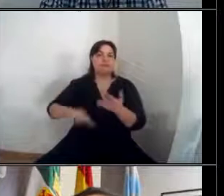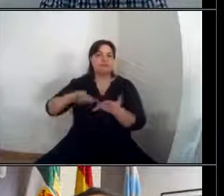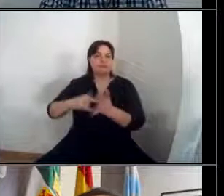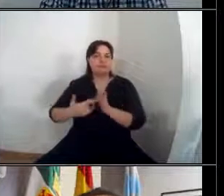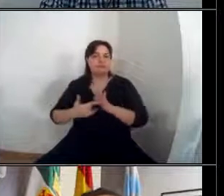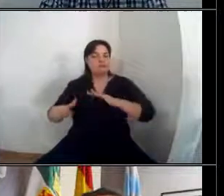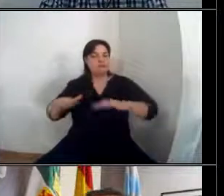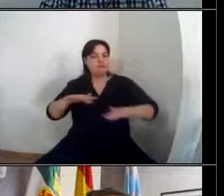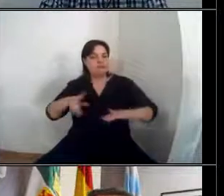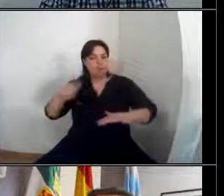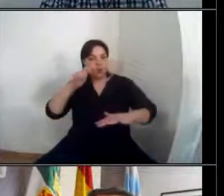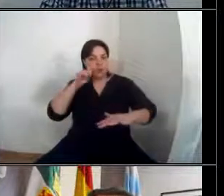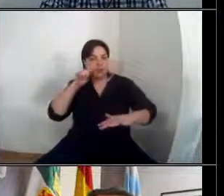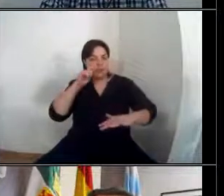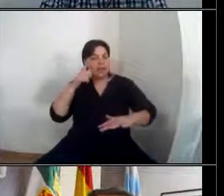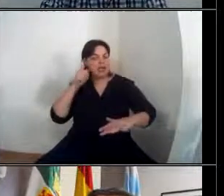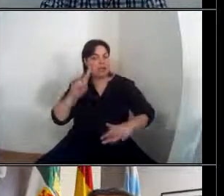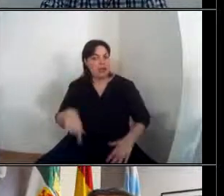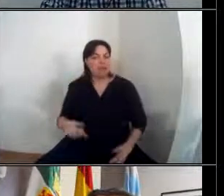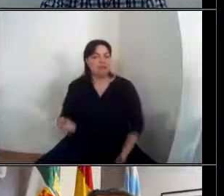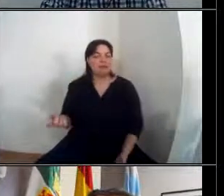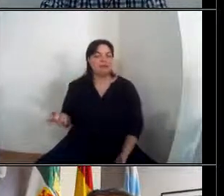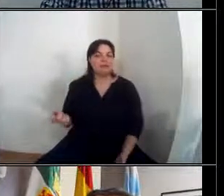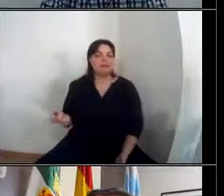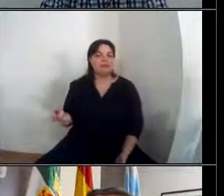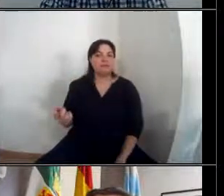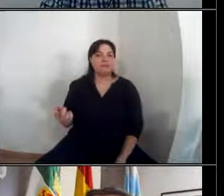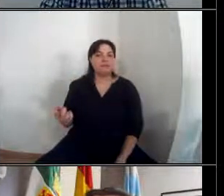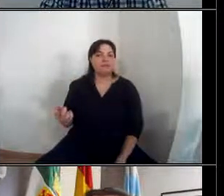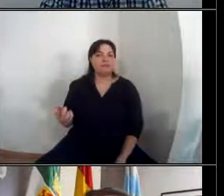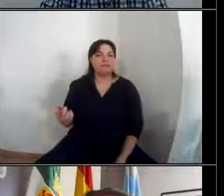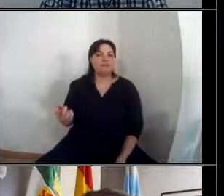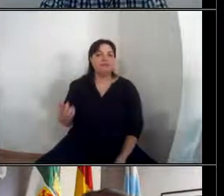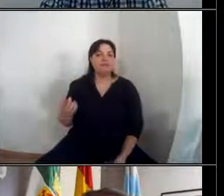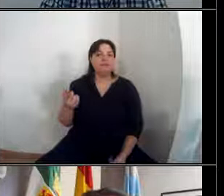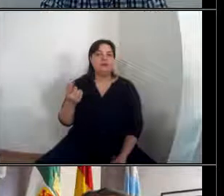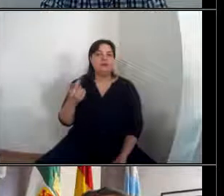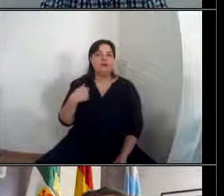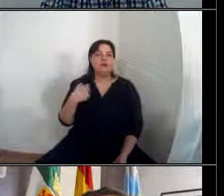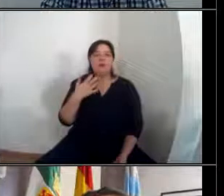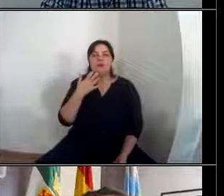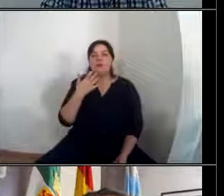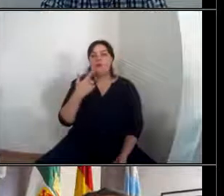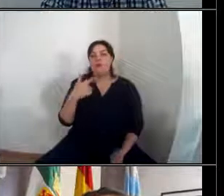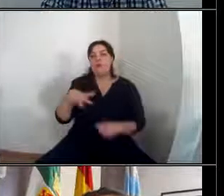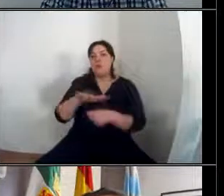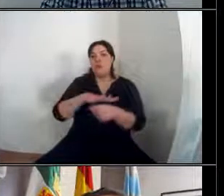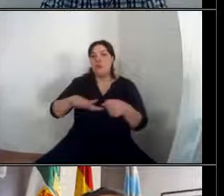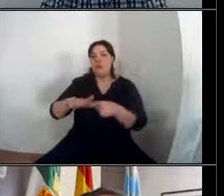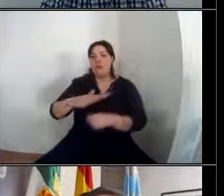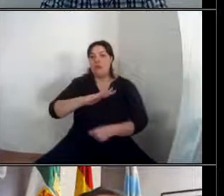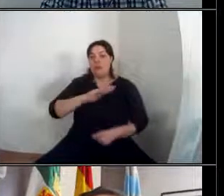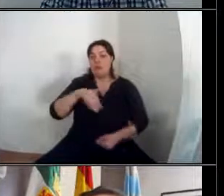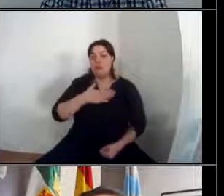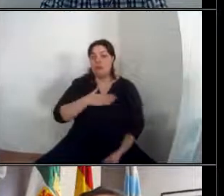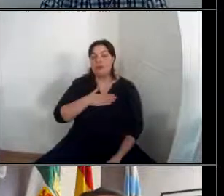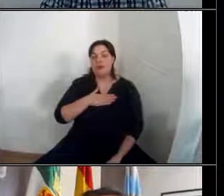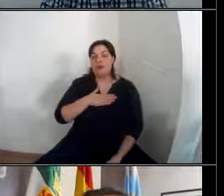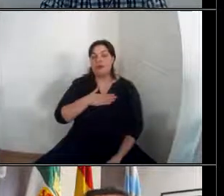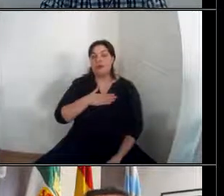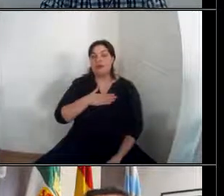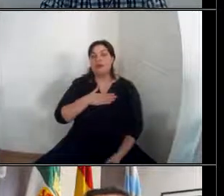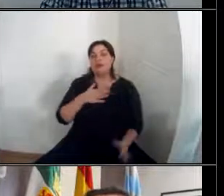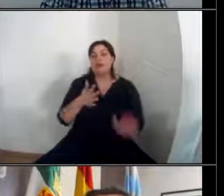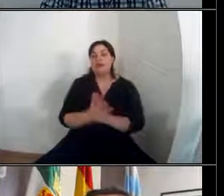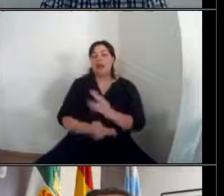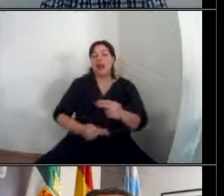dinamización turística, yo creo que han hecho, además en una provincia como la nuestra, donde la raya se ha convertido en un